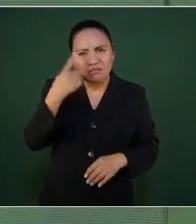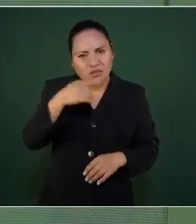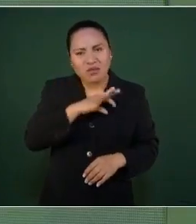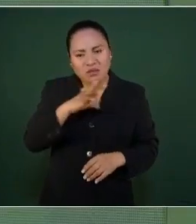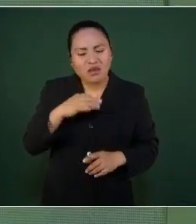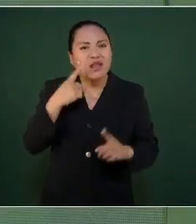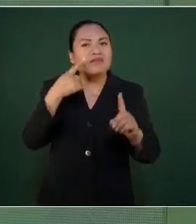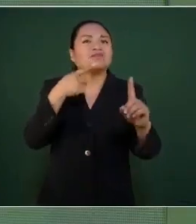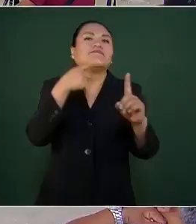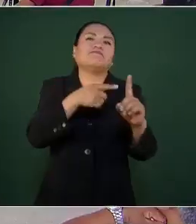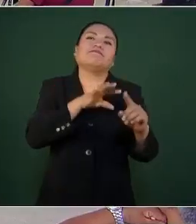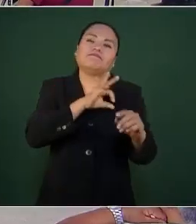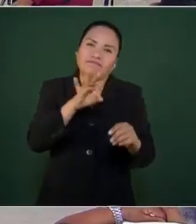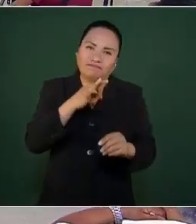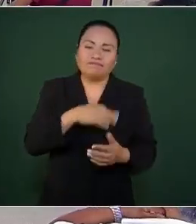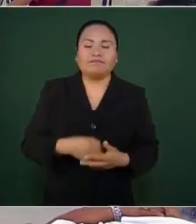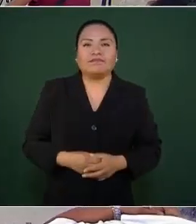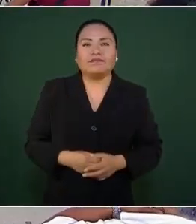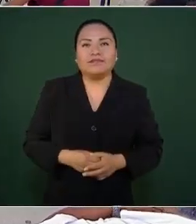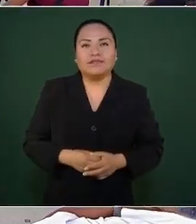este propósito,